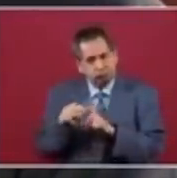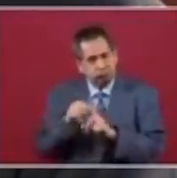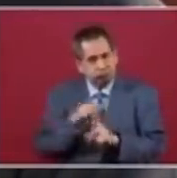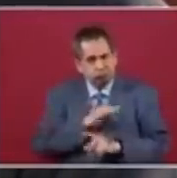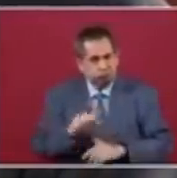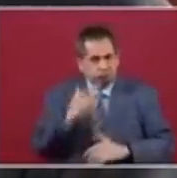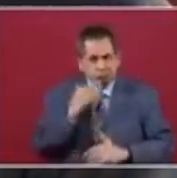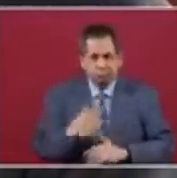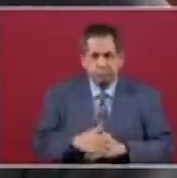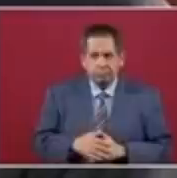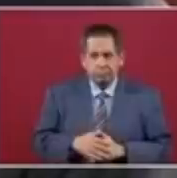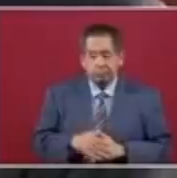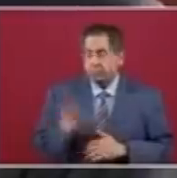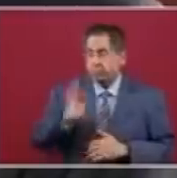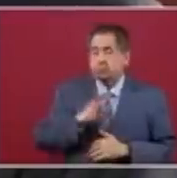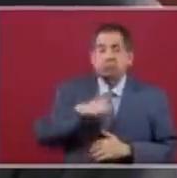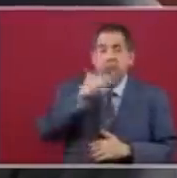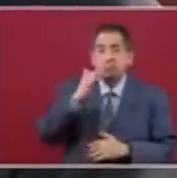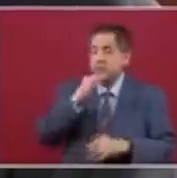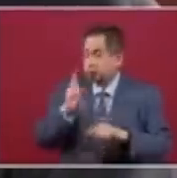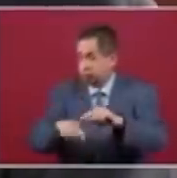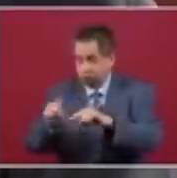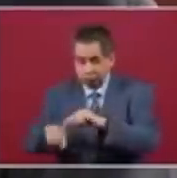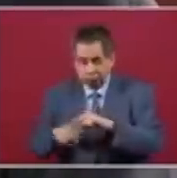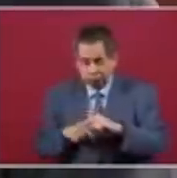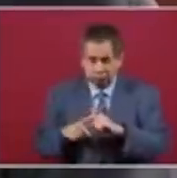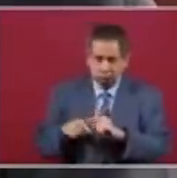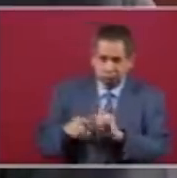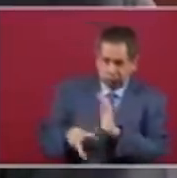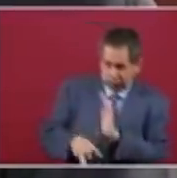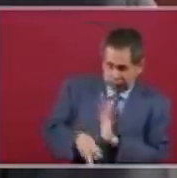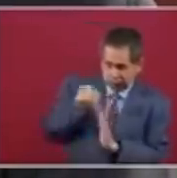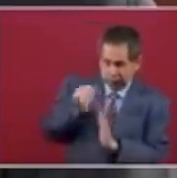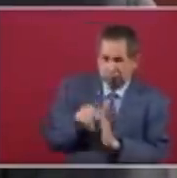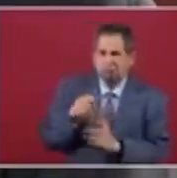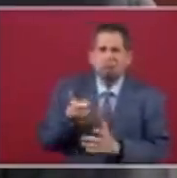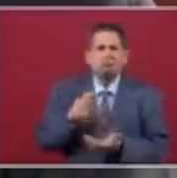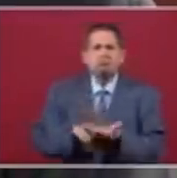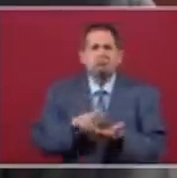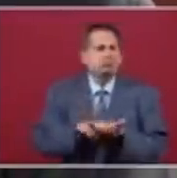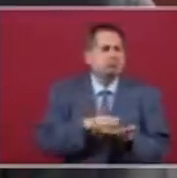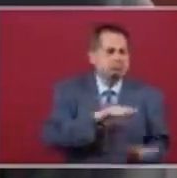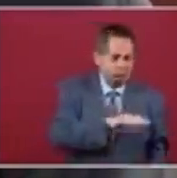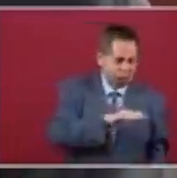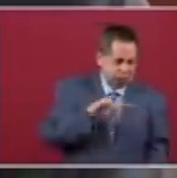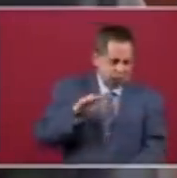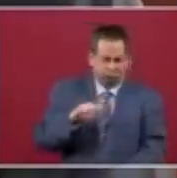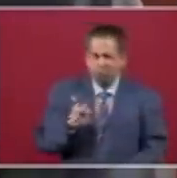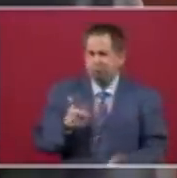porque si no hay corrupción, extraer un barril de petróleo cuesta